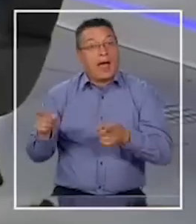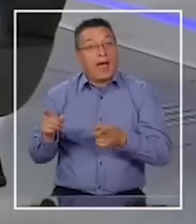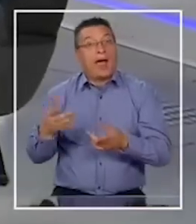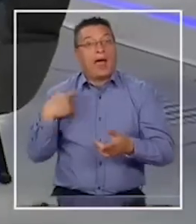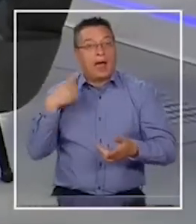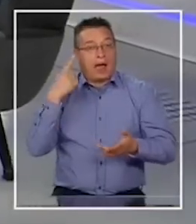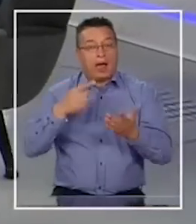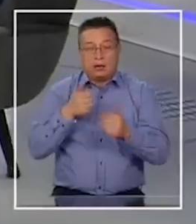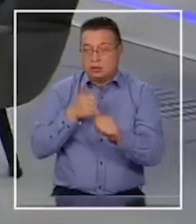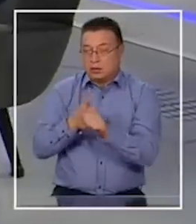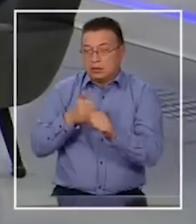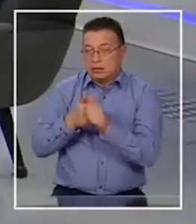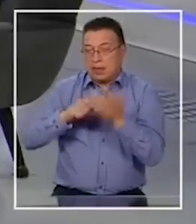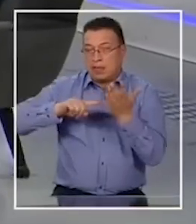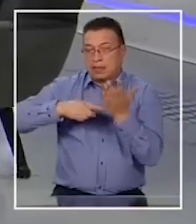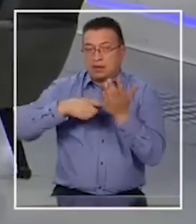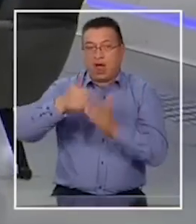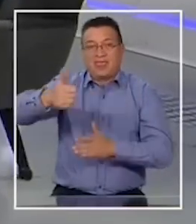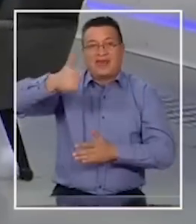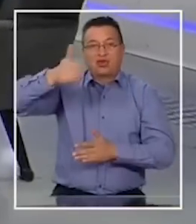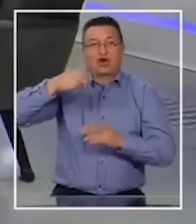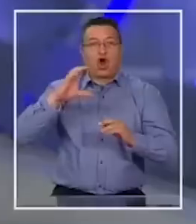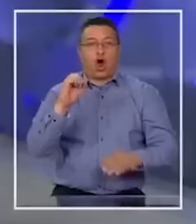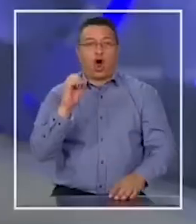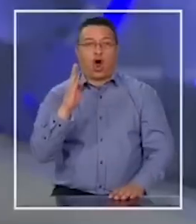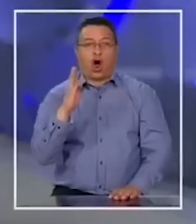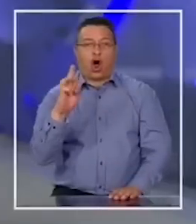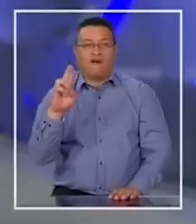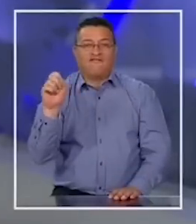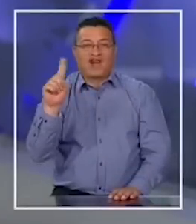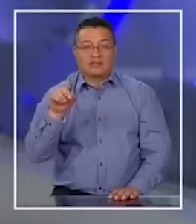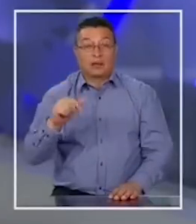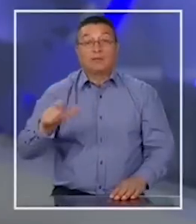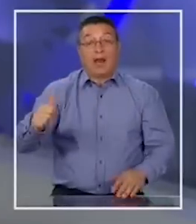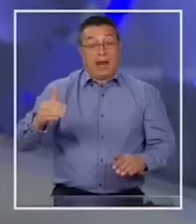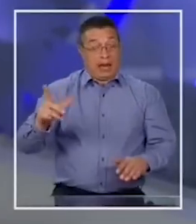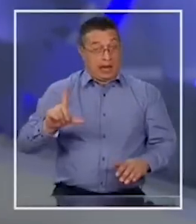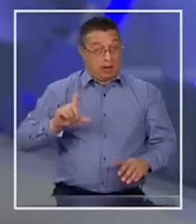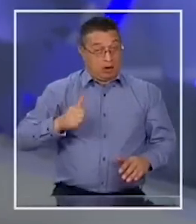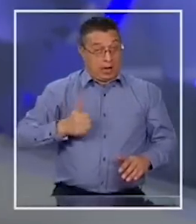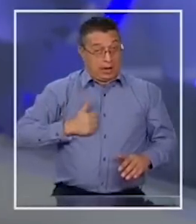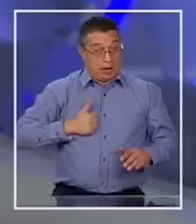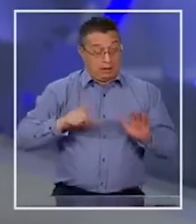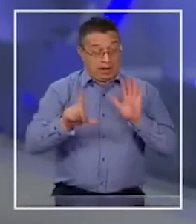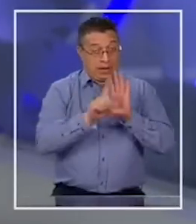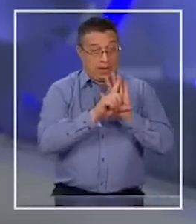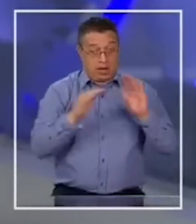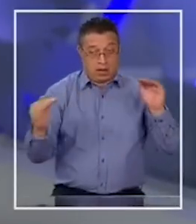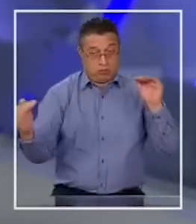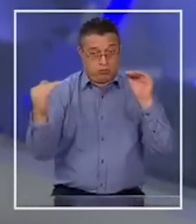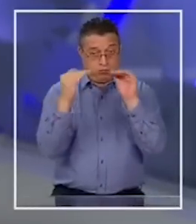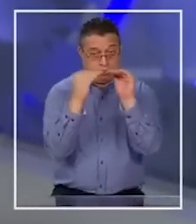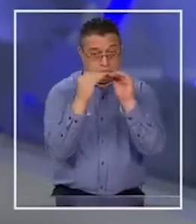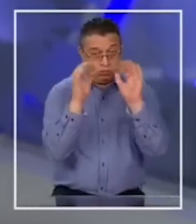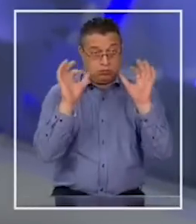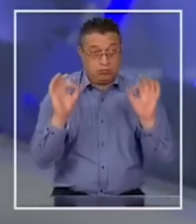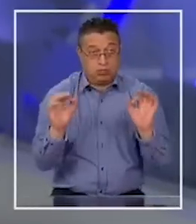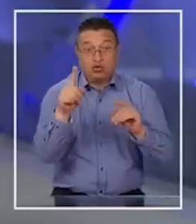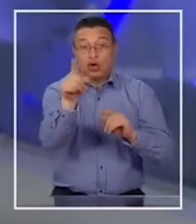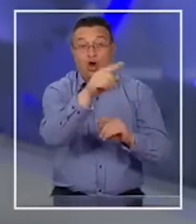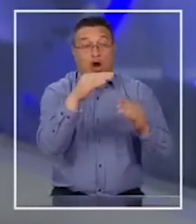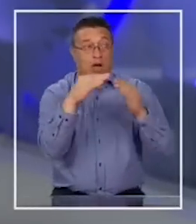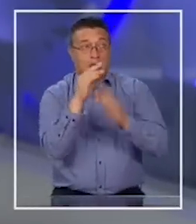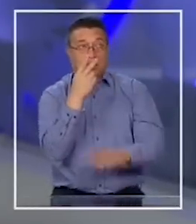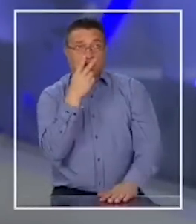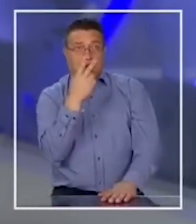la asesoría técnica del director de obras y cumpliendo con la ley por eso te hago la Yo sé que ustedes lo saben pero para efectos de la de la gente que está